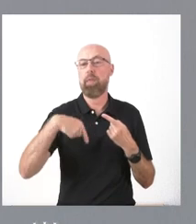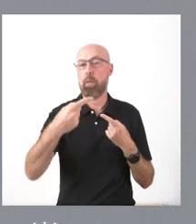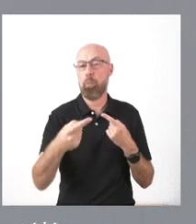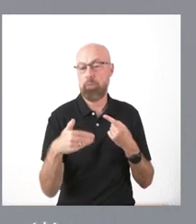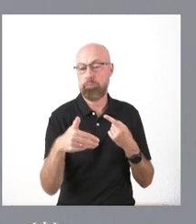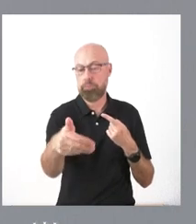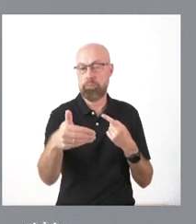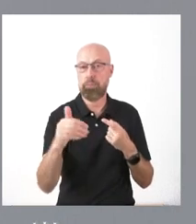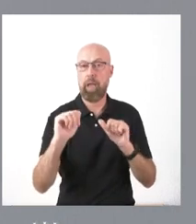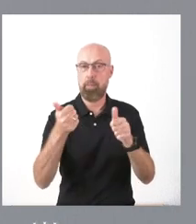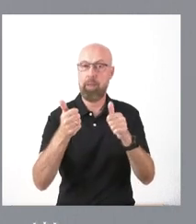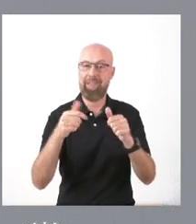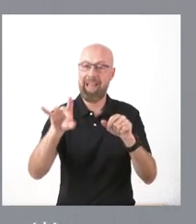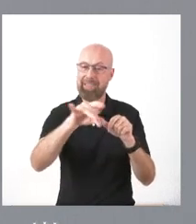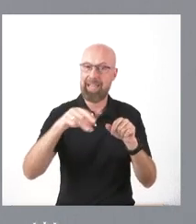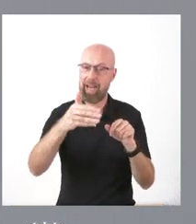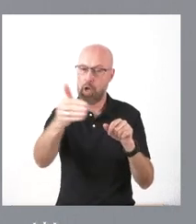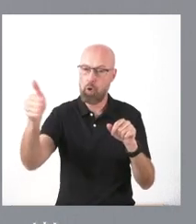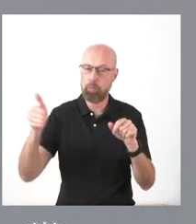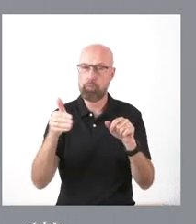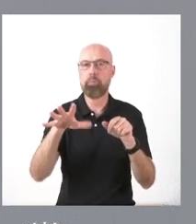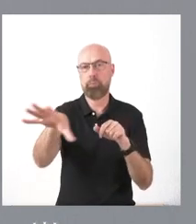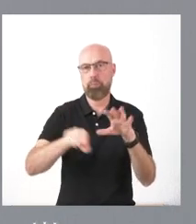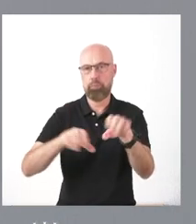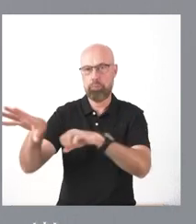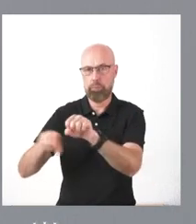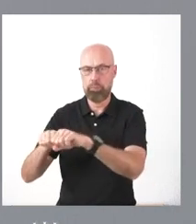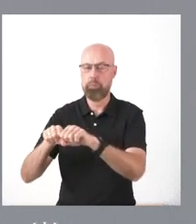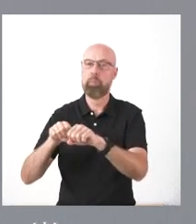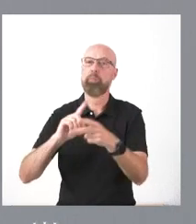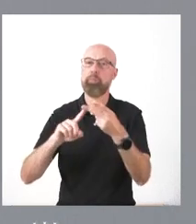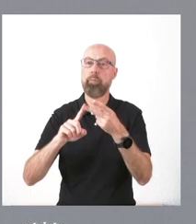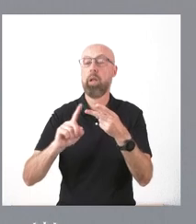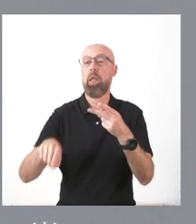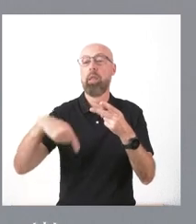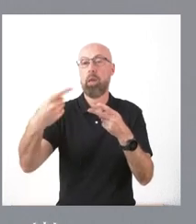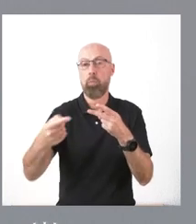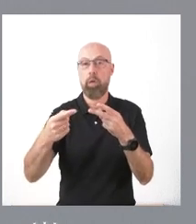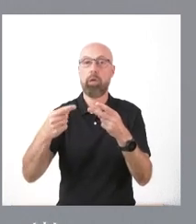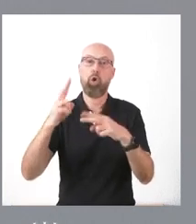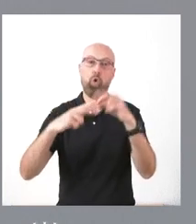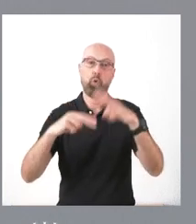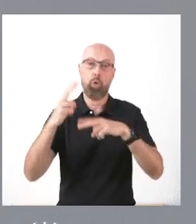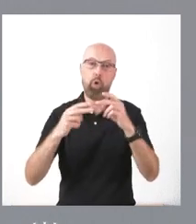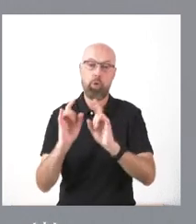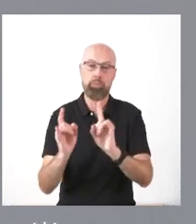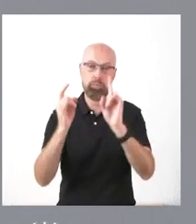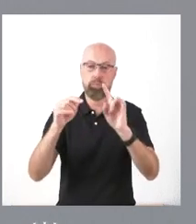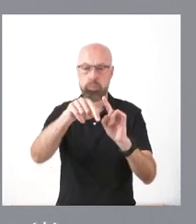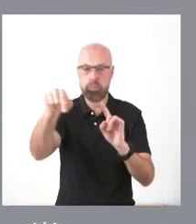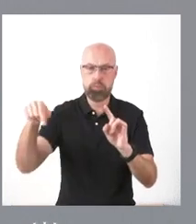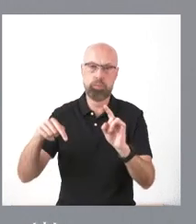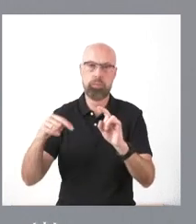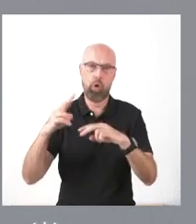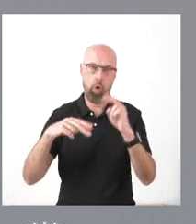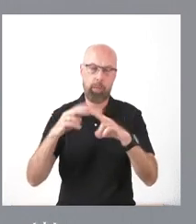el que se comienza a realizar y procedimiento para llevar la Urbanización que lleva aparejado tanto el proyecto de obra